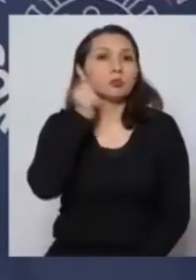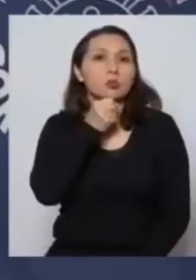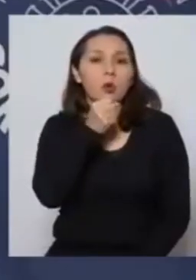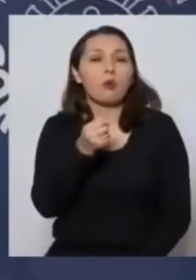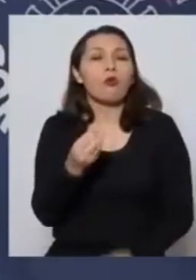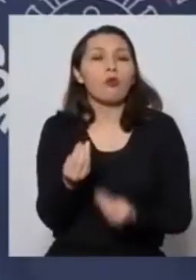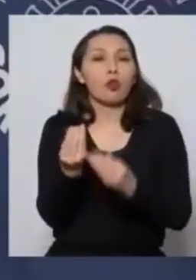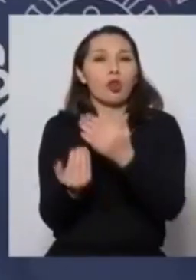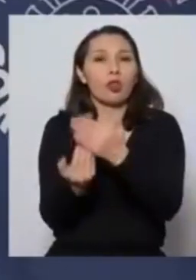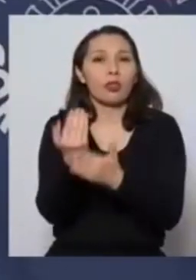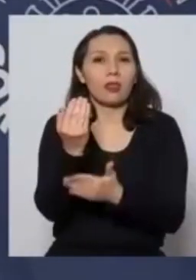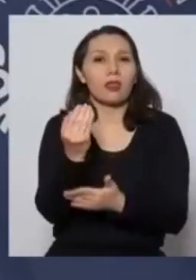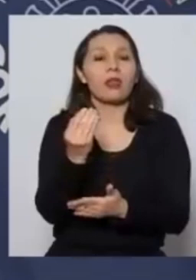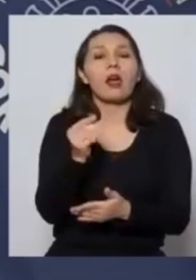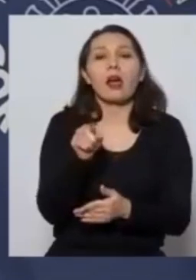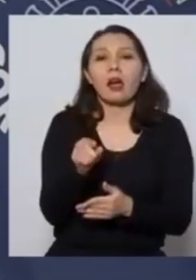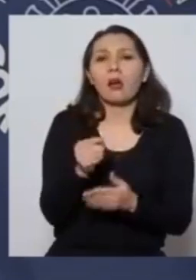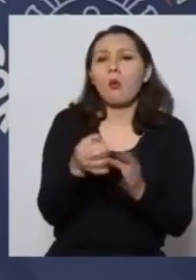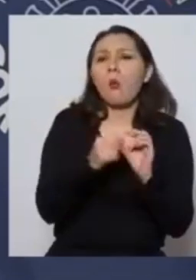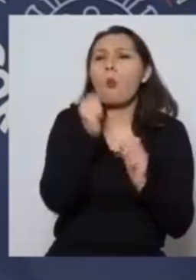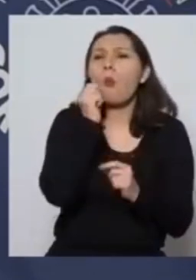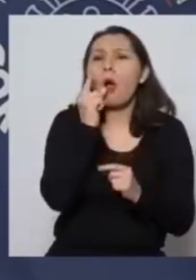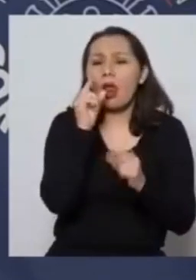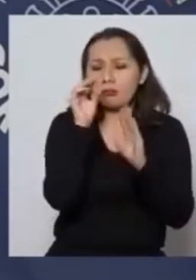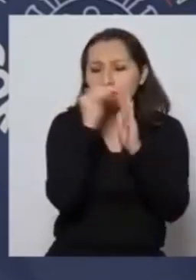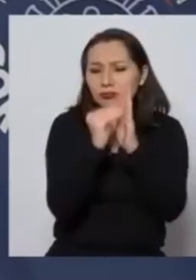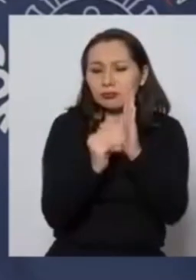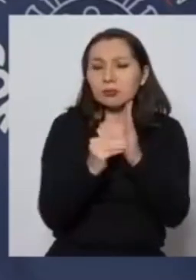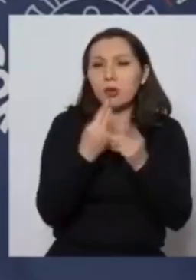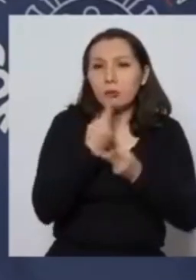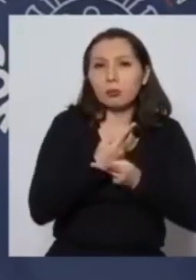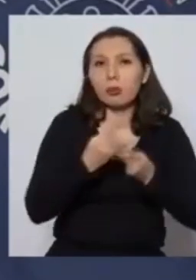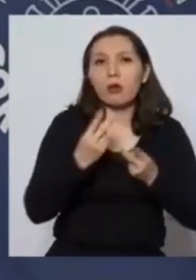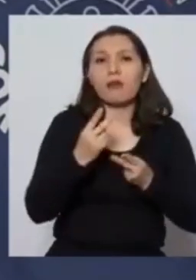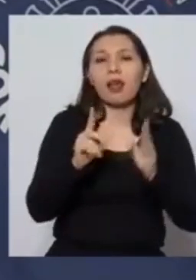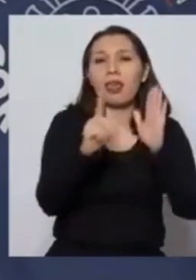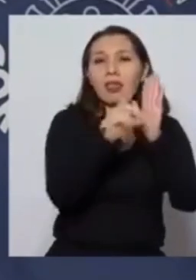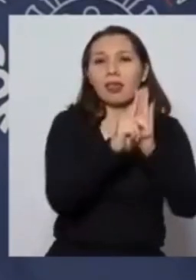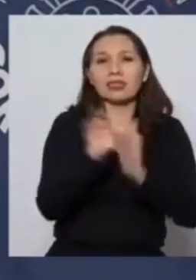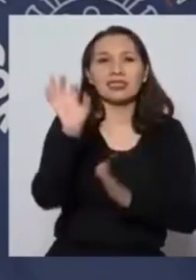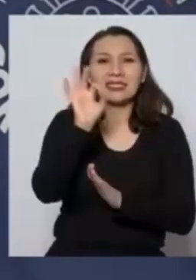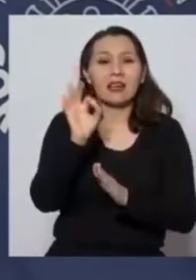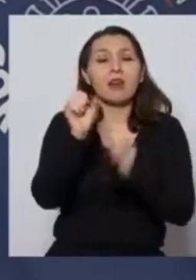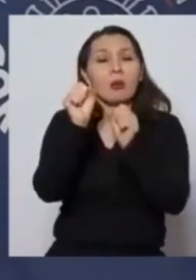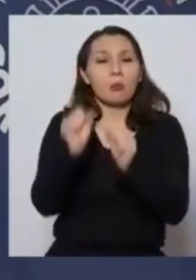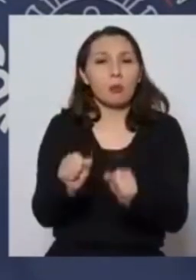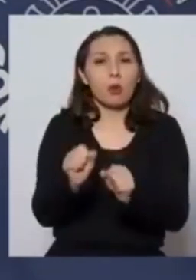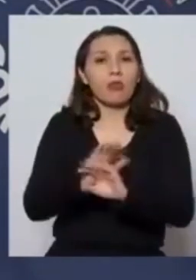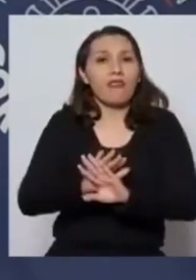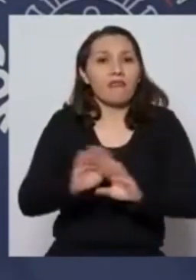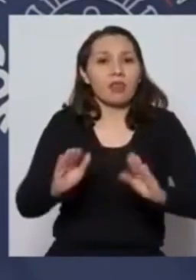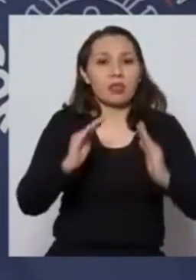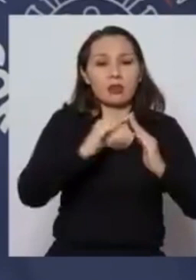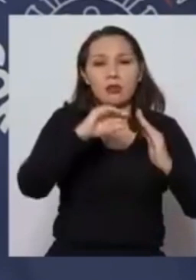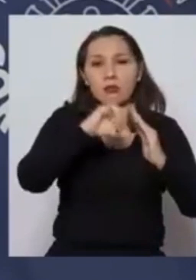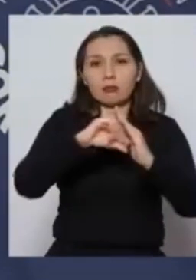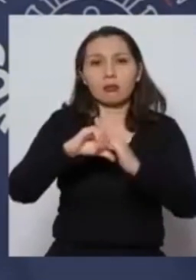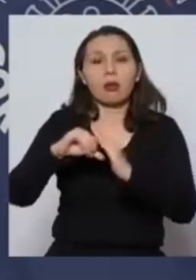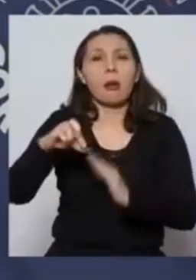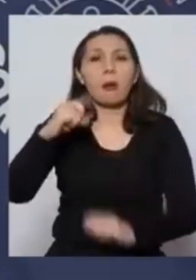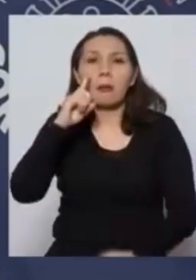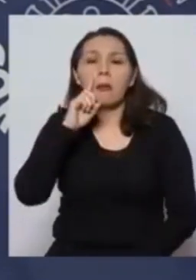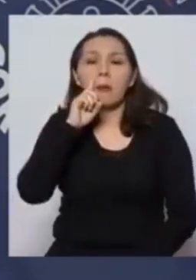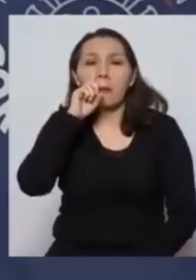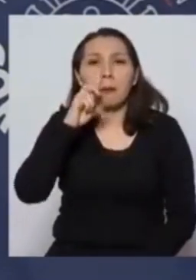Buenos días. ¿Qué criterio se usó para el decreto que se publicó el día sábado que permite terminar el confinamiento con